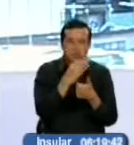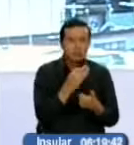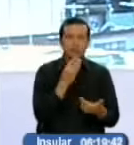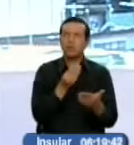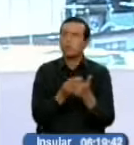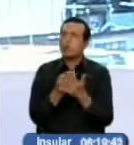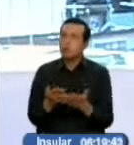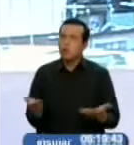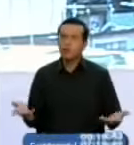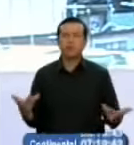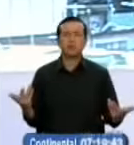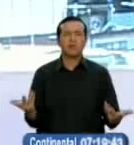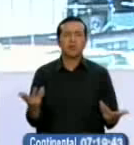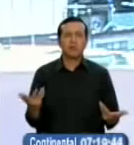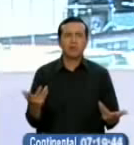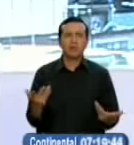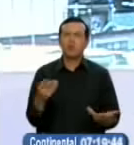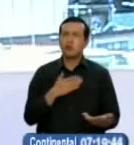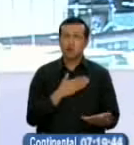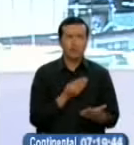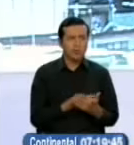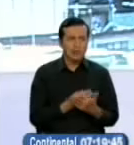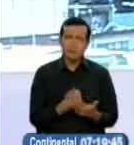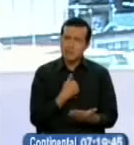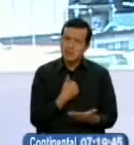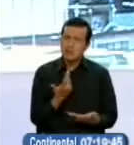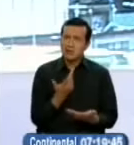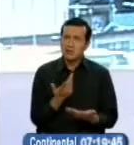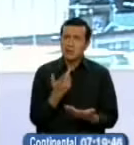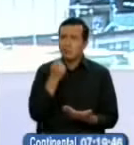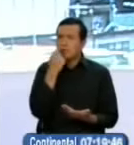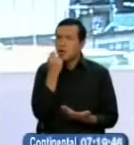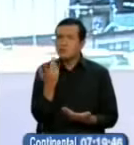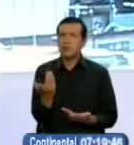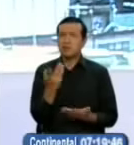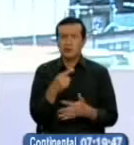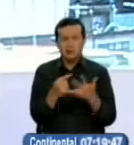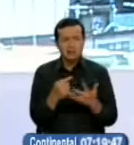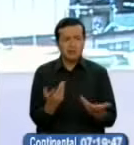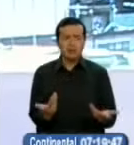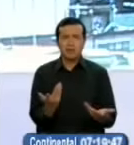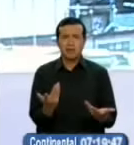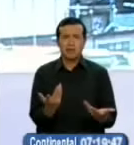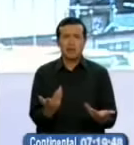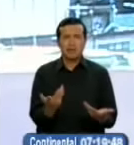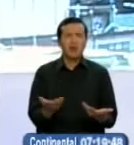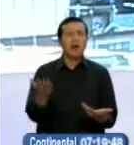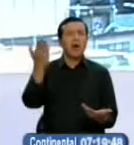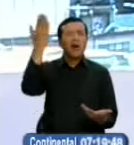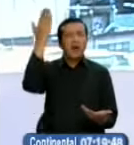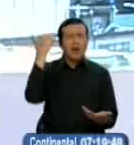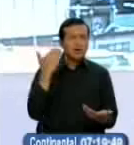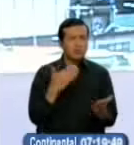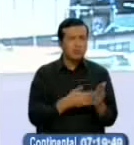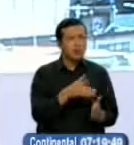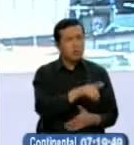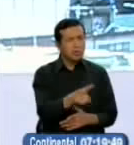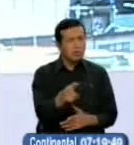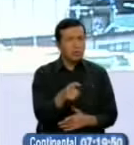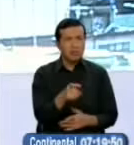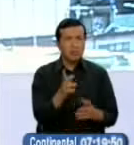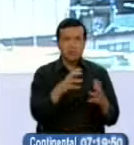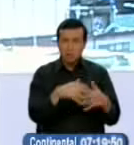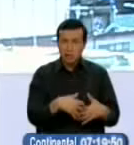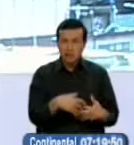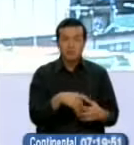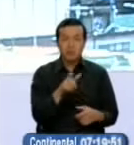coser, ¿sí? Me tocó comprar hasta los antibióticos, etcétera, etcétera, ¿no? Ese tipo de modelo es el que extraña. Este sí es fracasado,